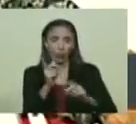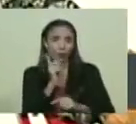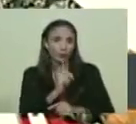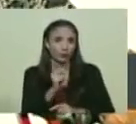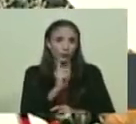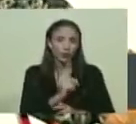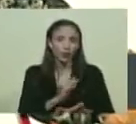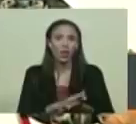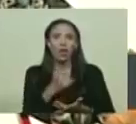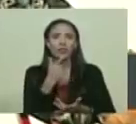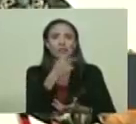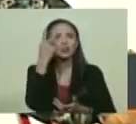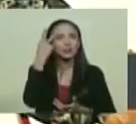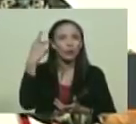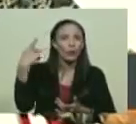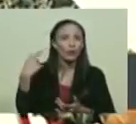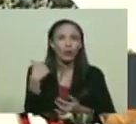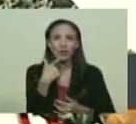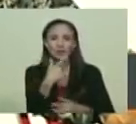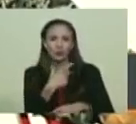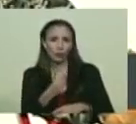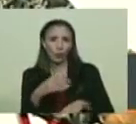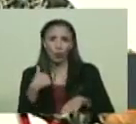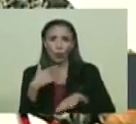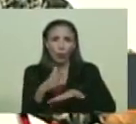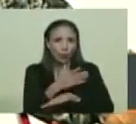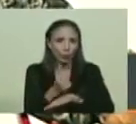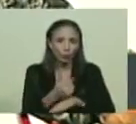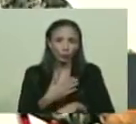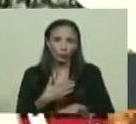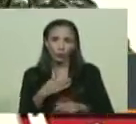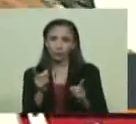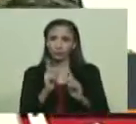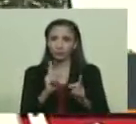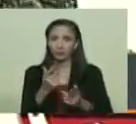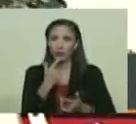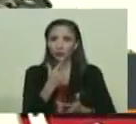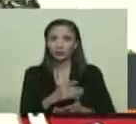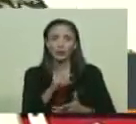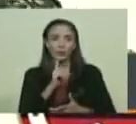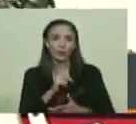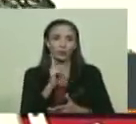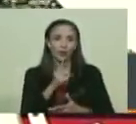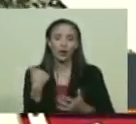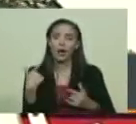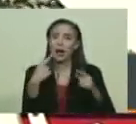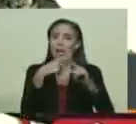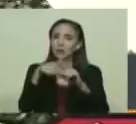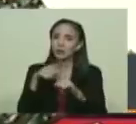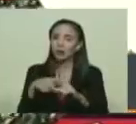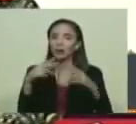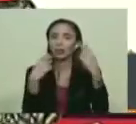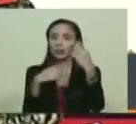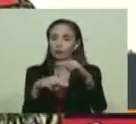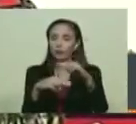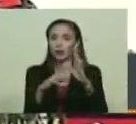la psicología del delincuente en sus distintas escalas y niveles.